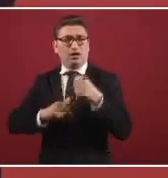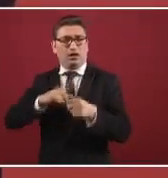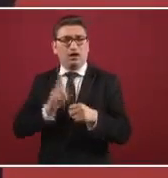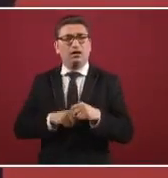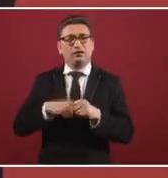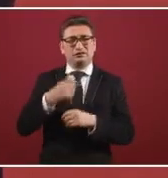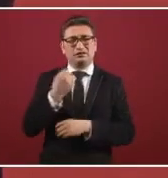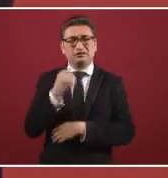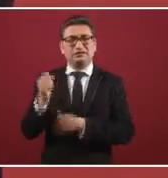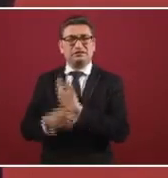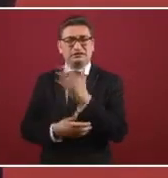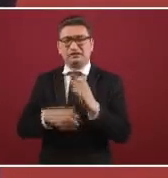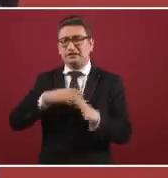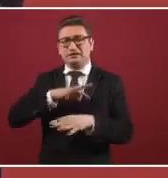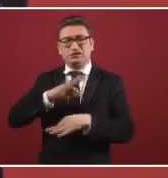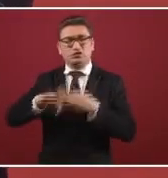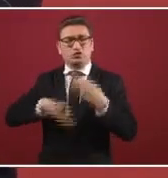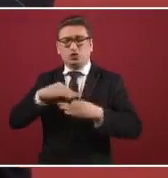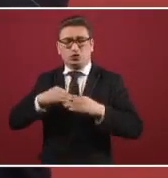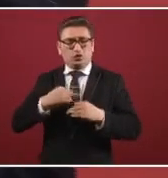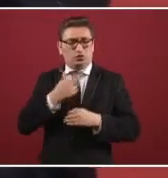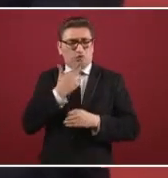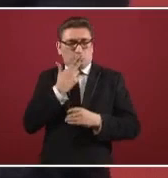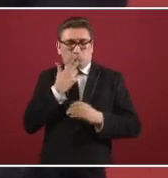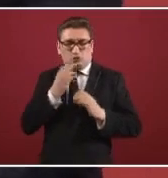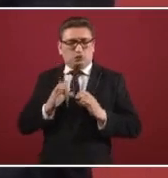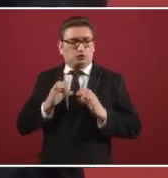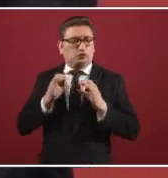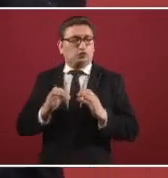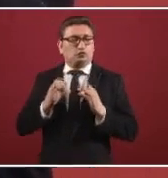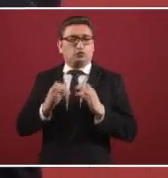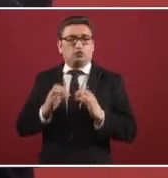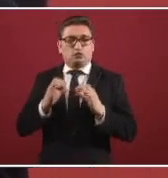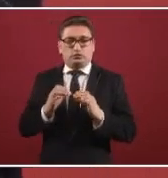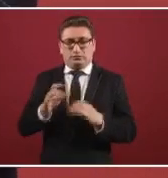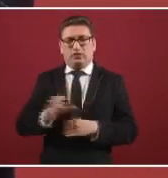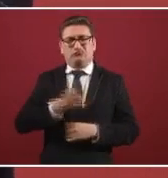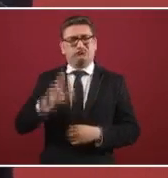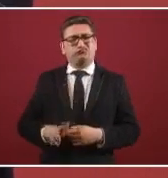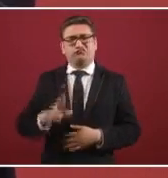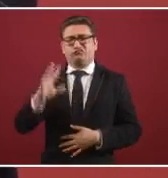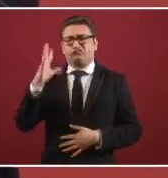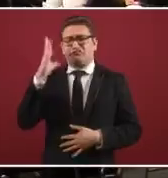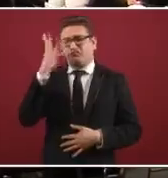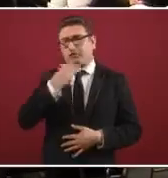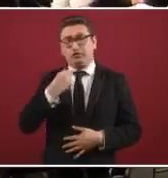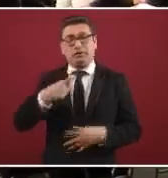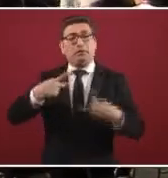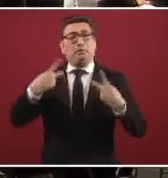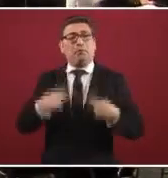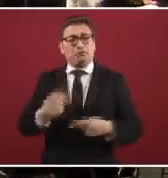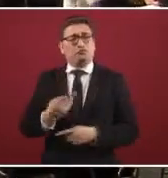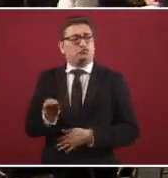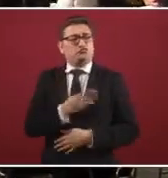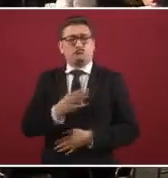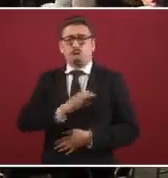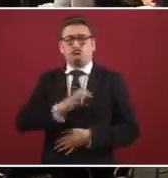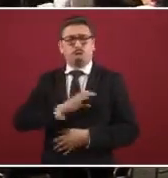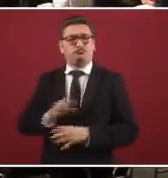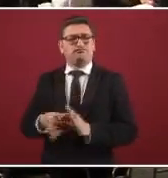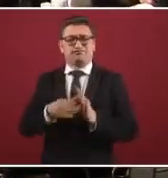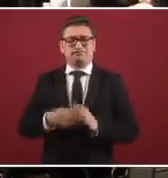selvas. Es un país muy bello también y de gente muy fraterna.